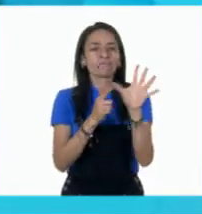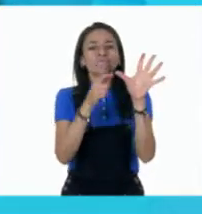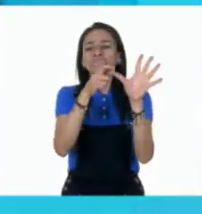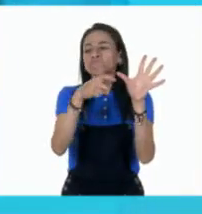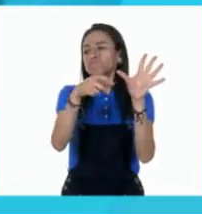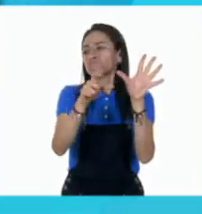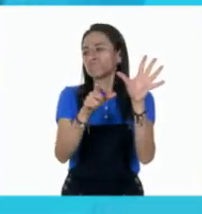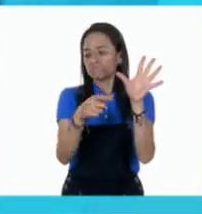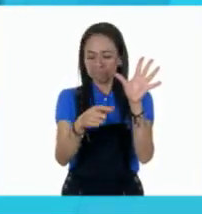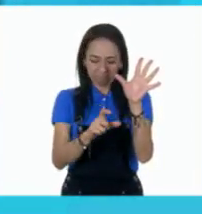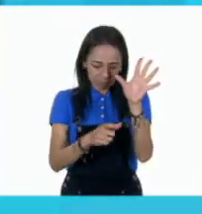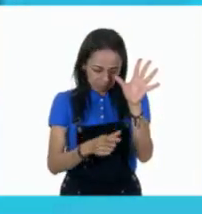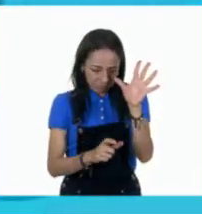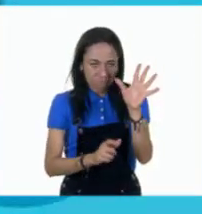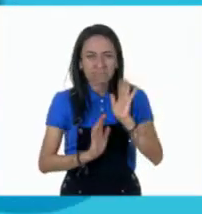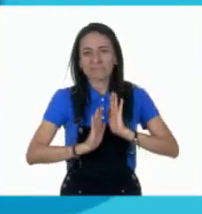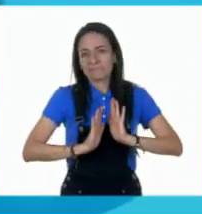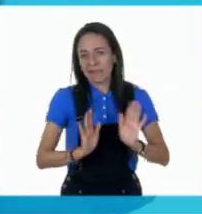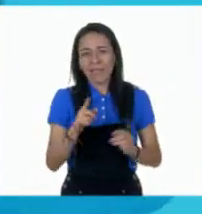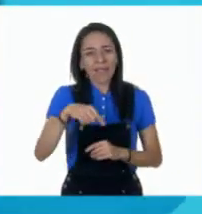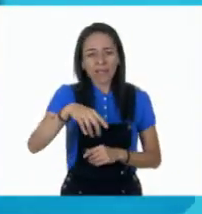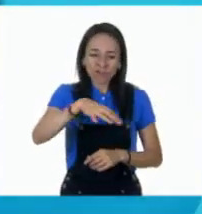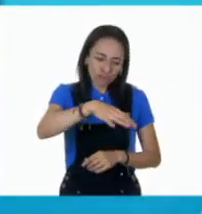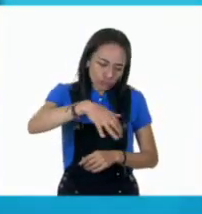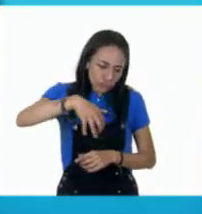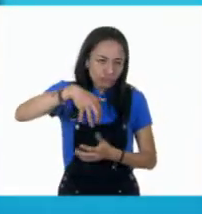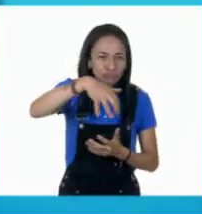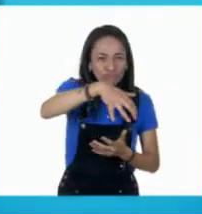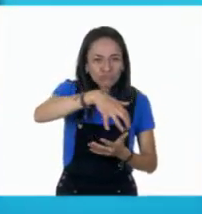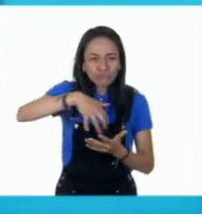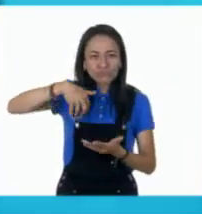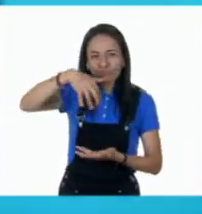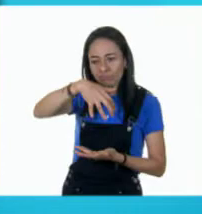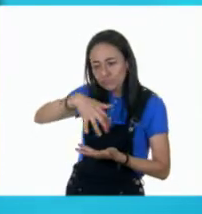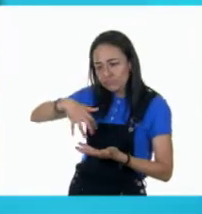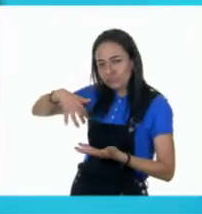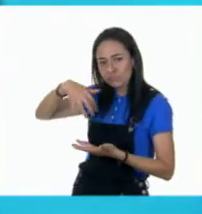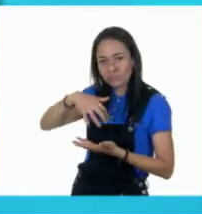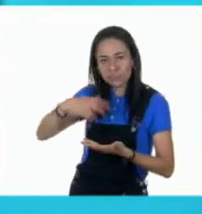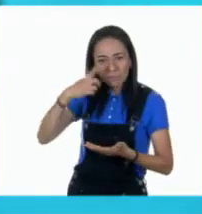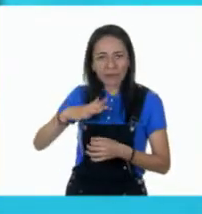lo están recogiendo para que obviamente todo el lugar pues esté más o se vea más